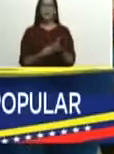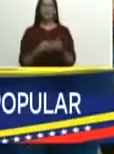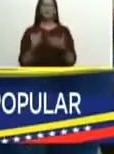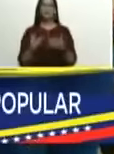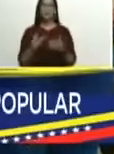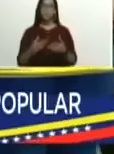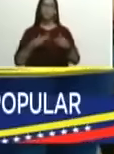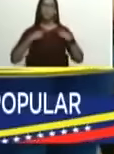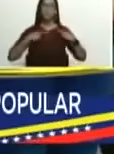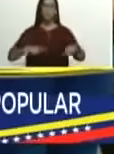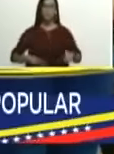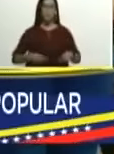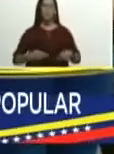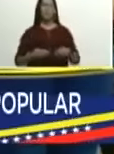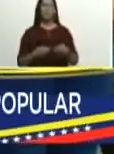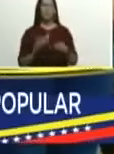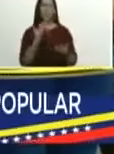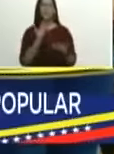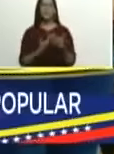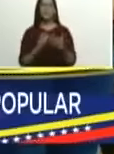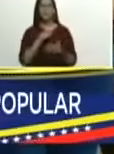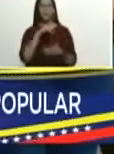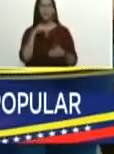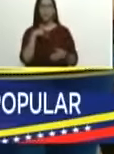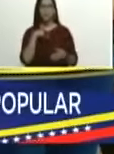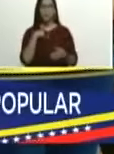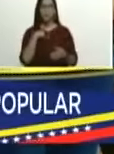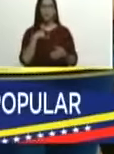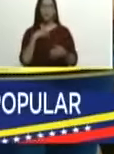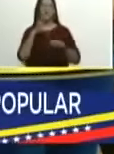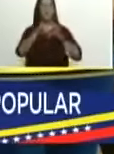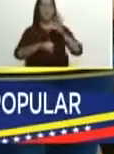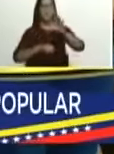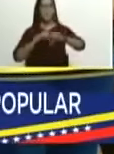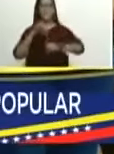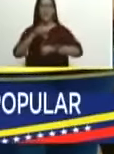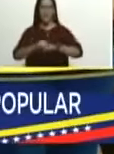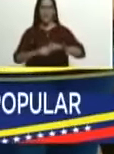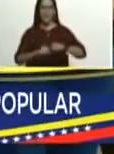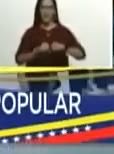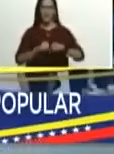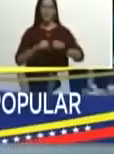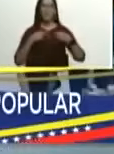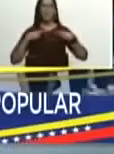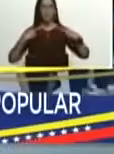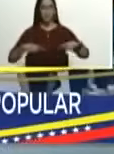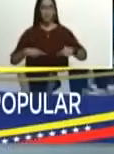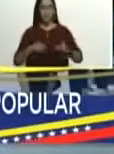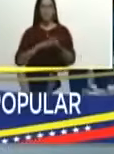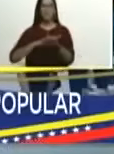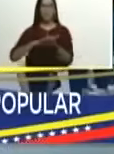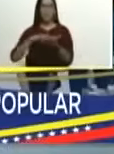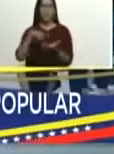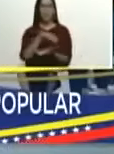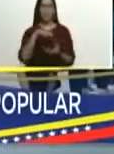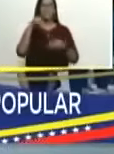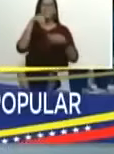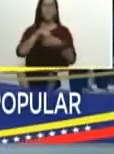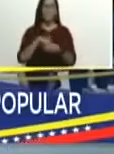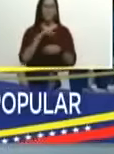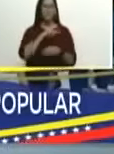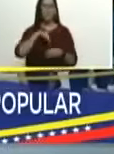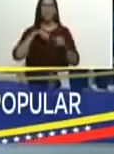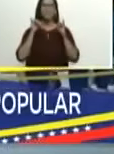y nos ha permitido a nosotros comprar los insumos para resolver los problemas dentro de nuestra